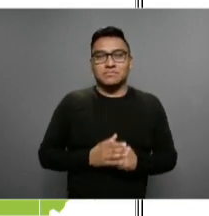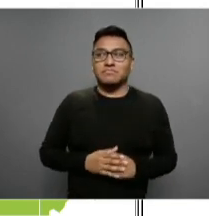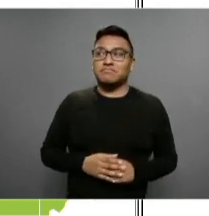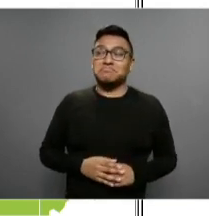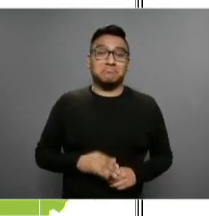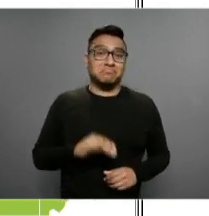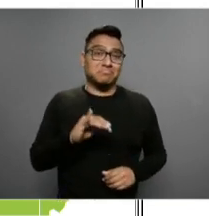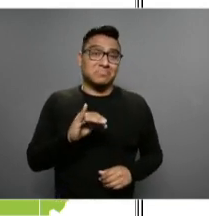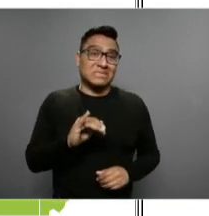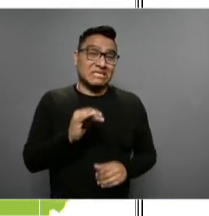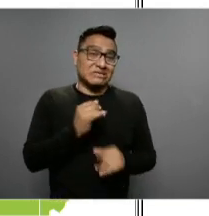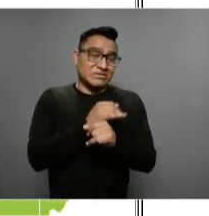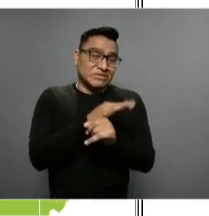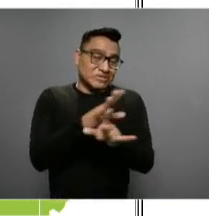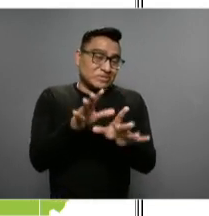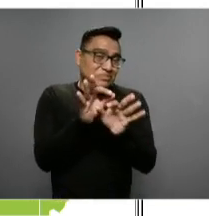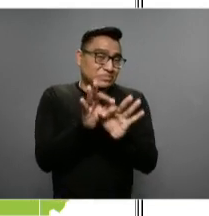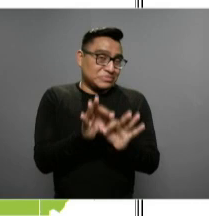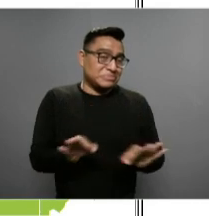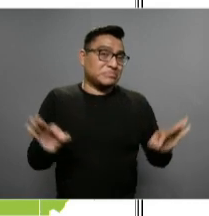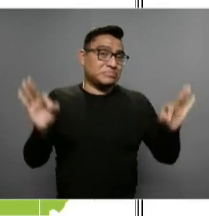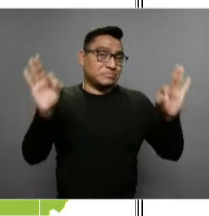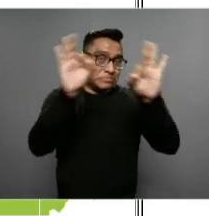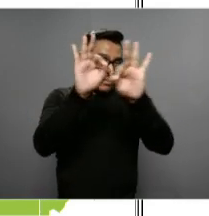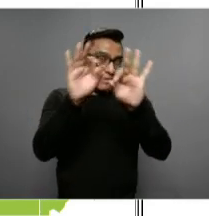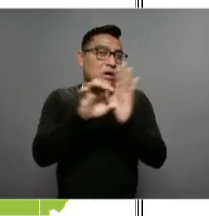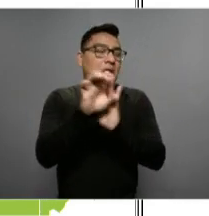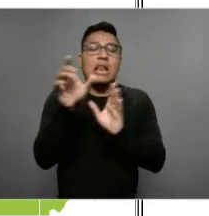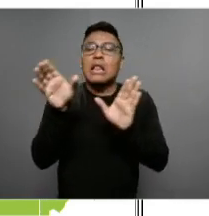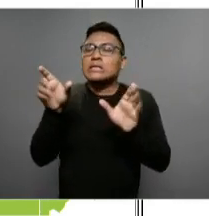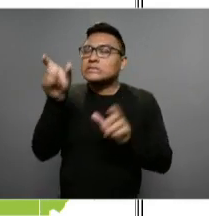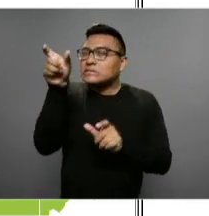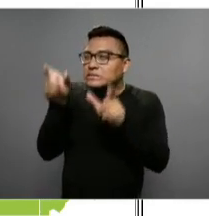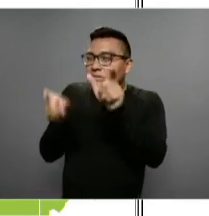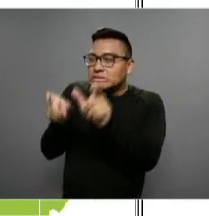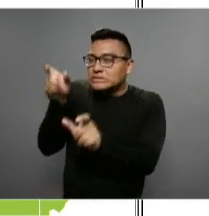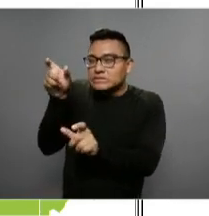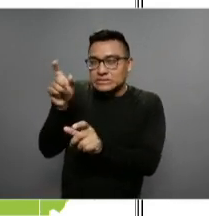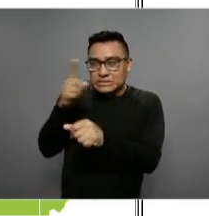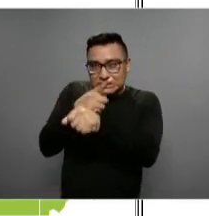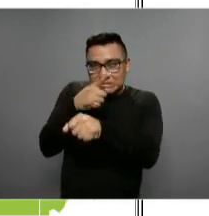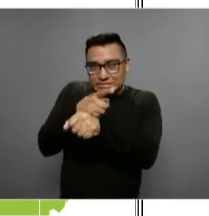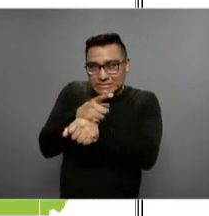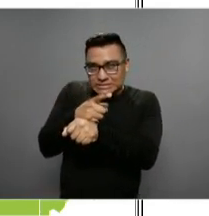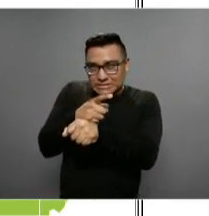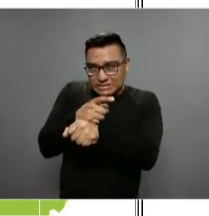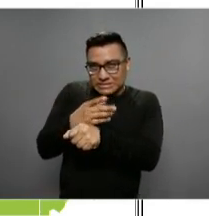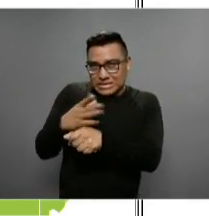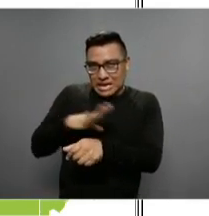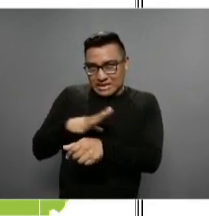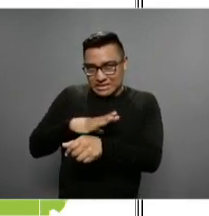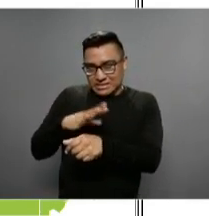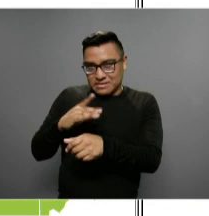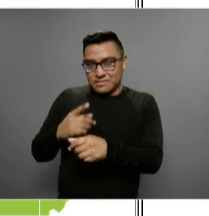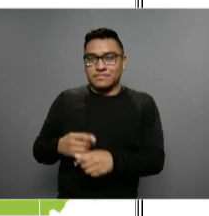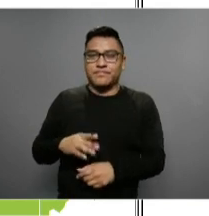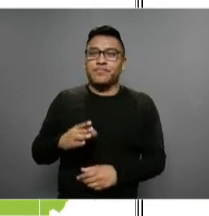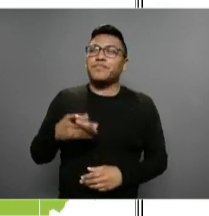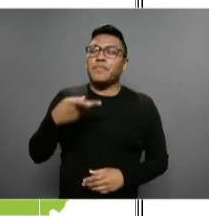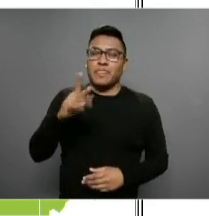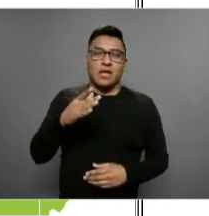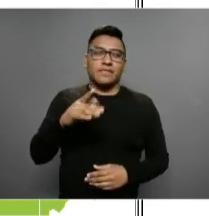son muy relevantes los datos que tienen que ver con los padecimientos de las personas que fallecieron. Justamente hoy vamos a hablar un poquito más